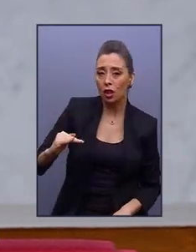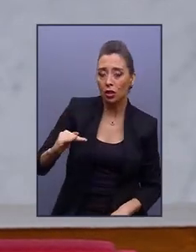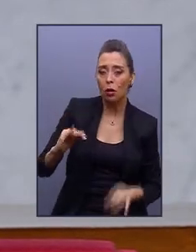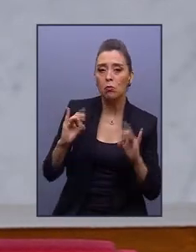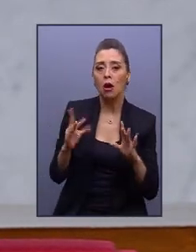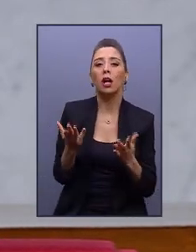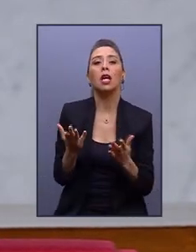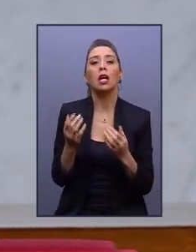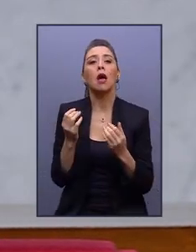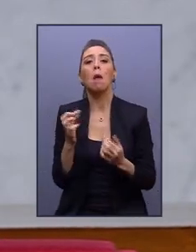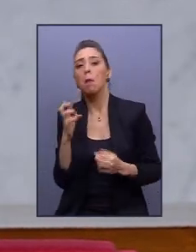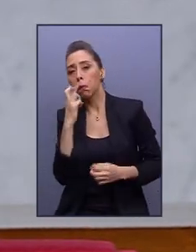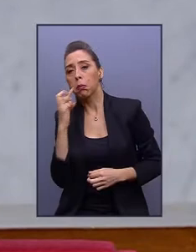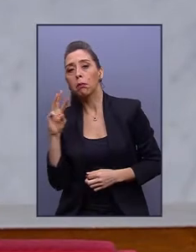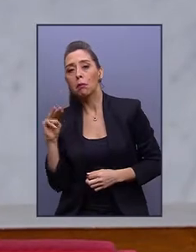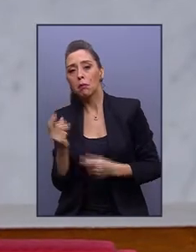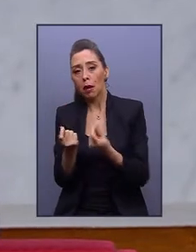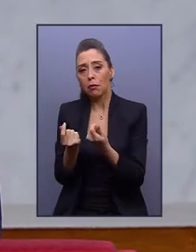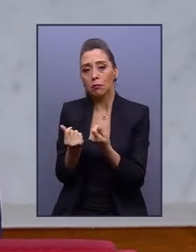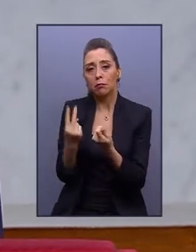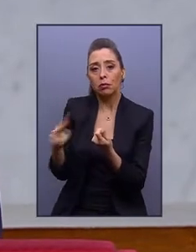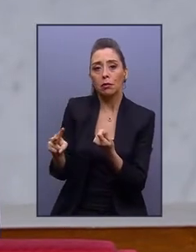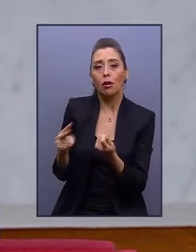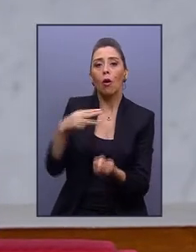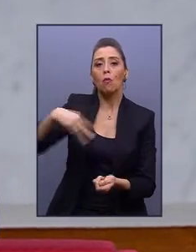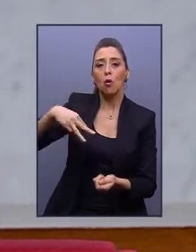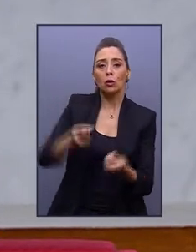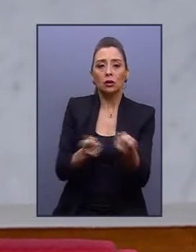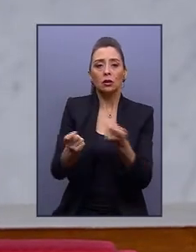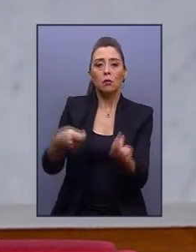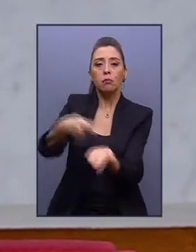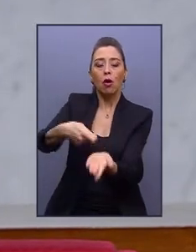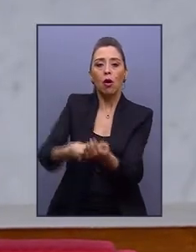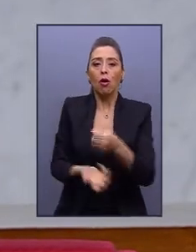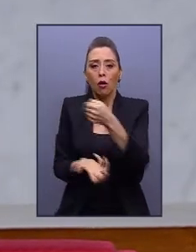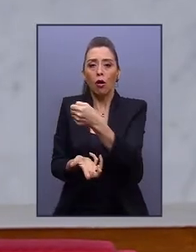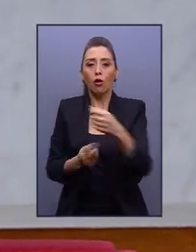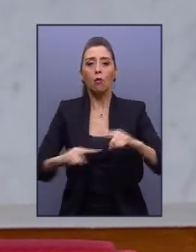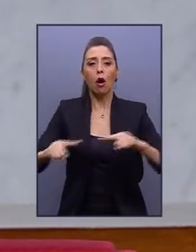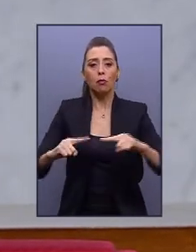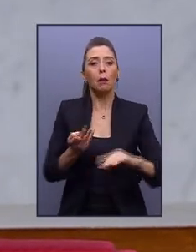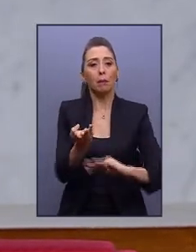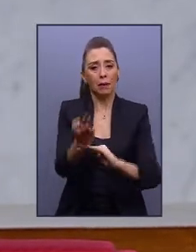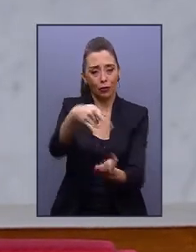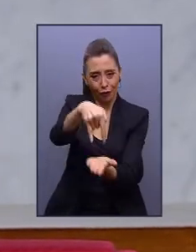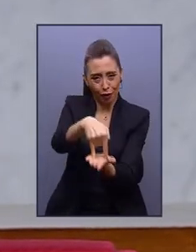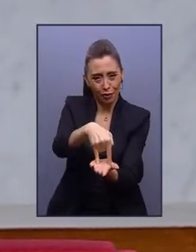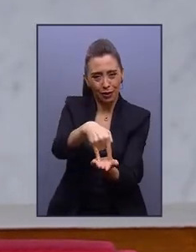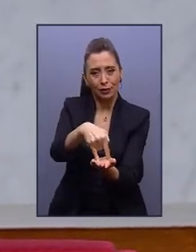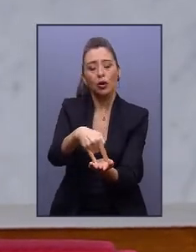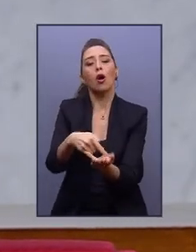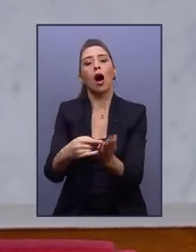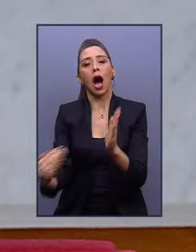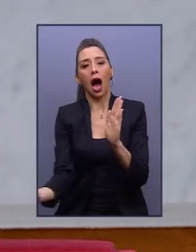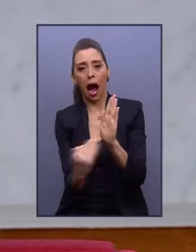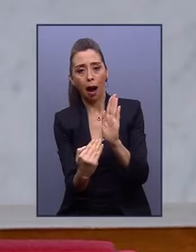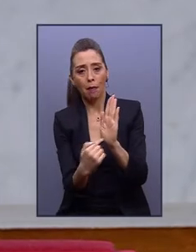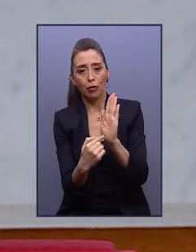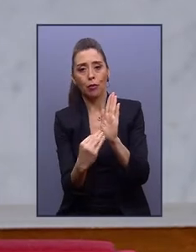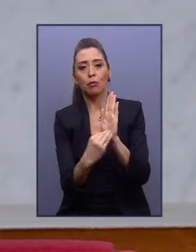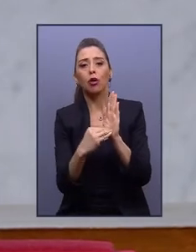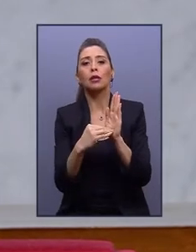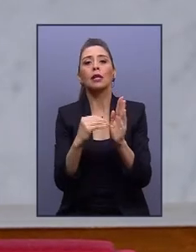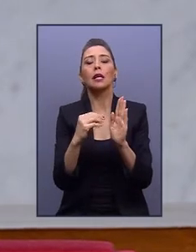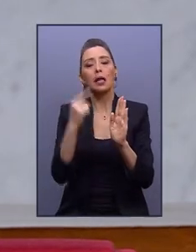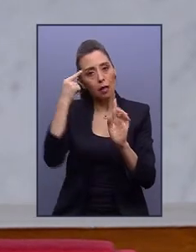determinado por la capacidad económica o de gestión de su municipio. Y pido a este Congreso su apoyo para hacer realidad este principio